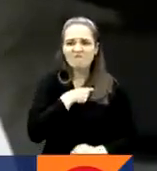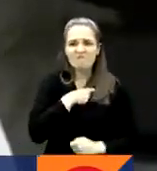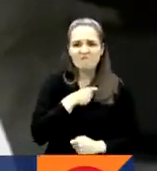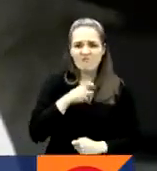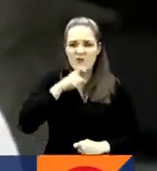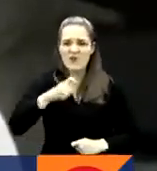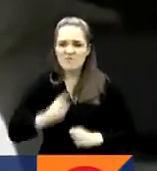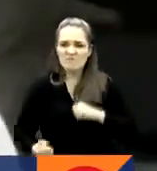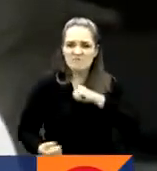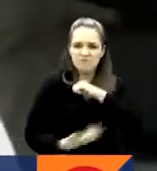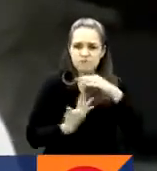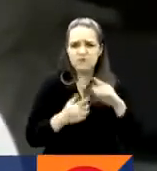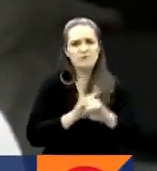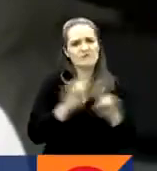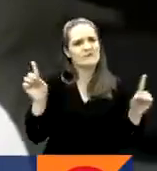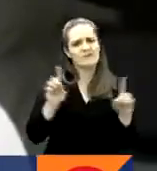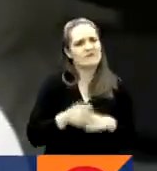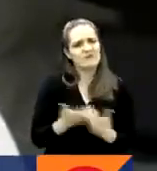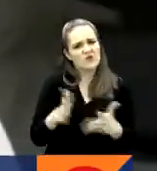está destilando de manera acelerada